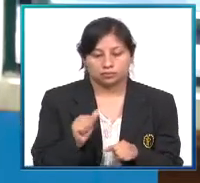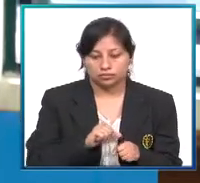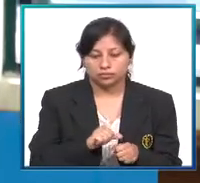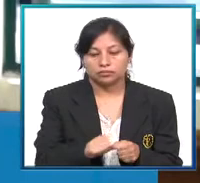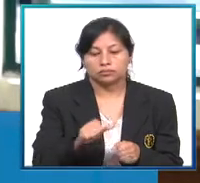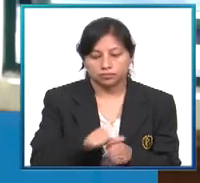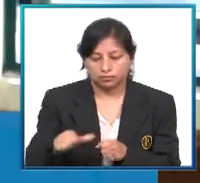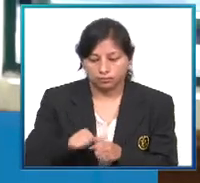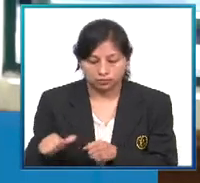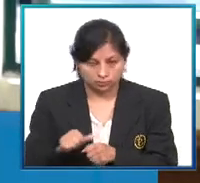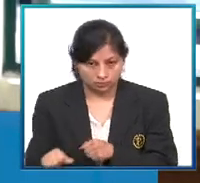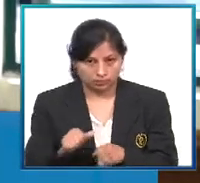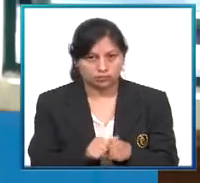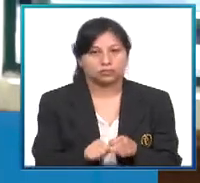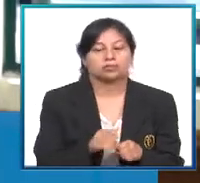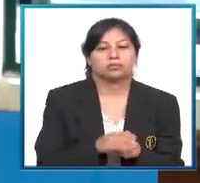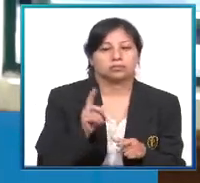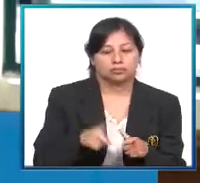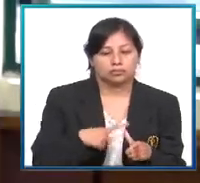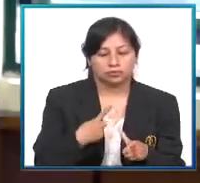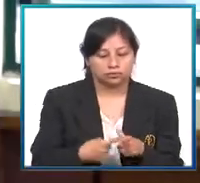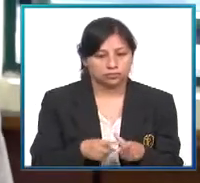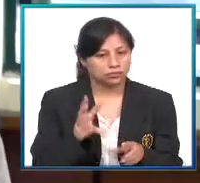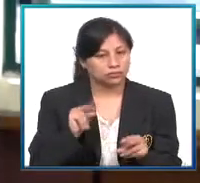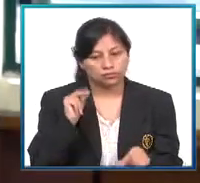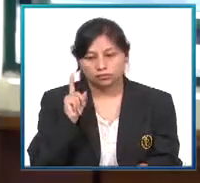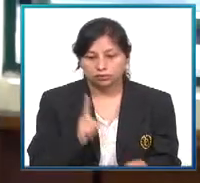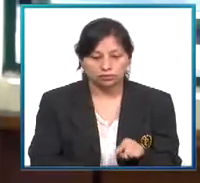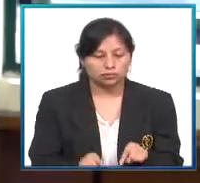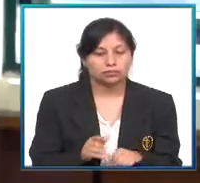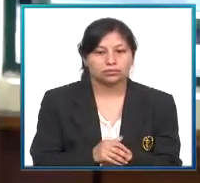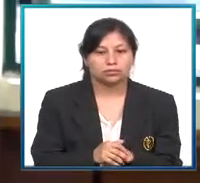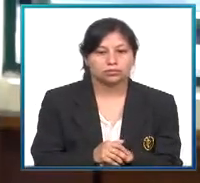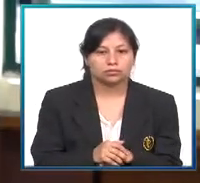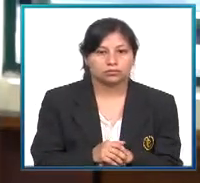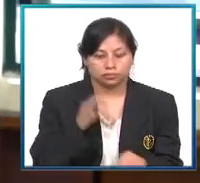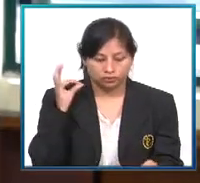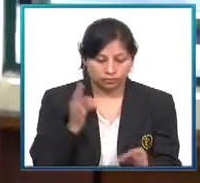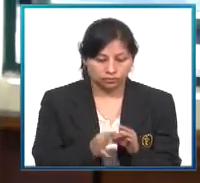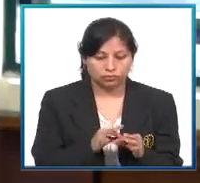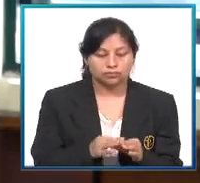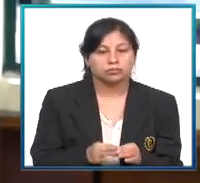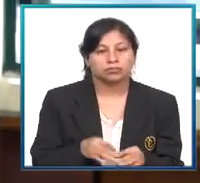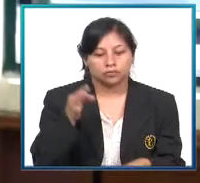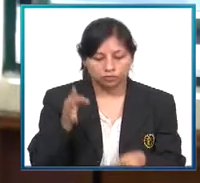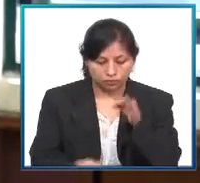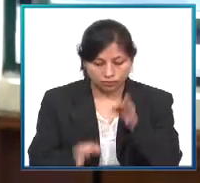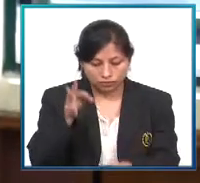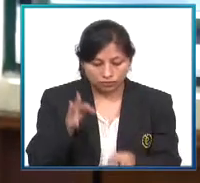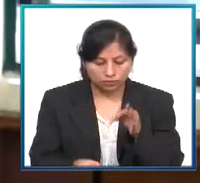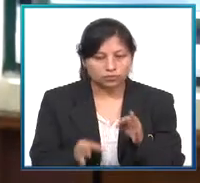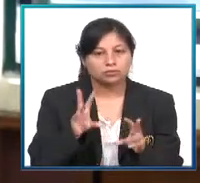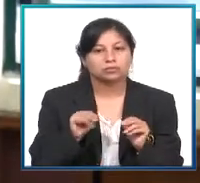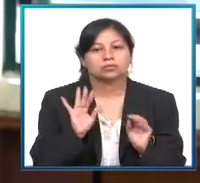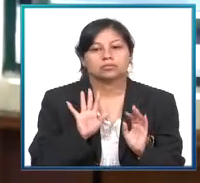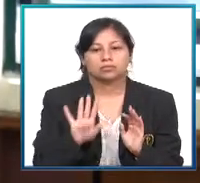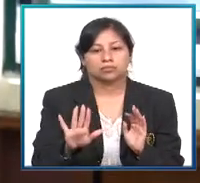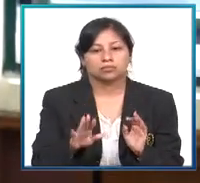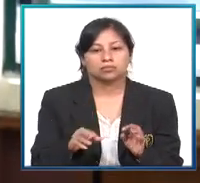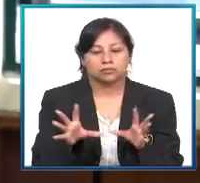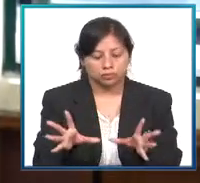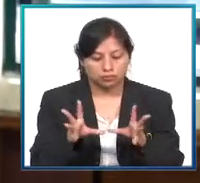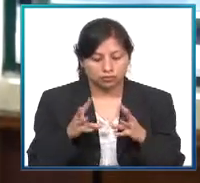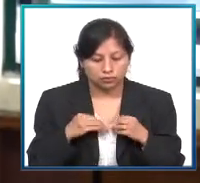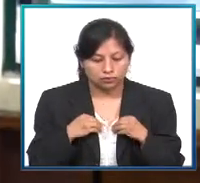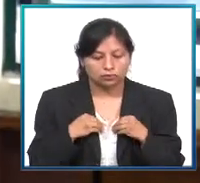San Rafael Chilascó en cuanto a que no podía, en cuanto a la certeza jurídica de la tierra en que ellos están